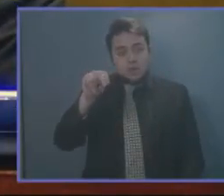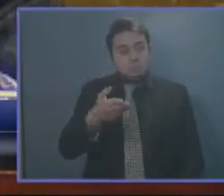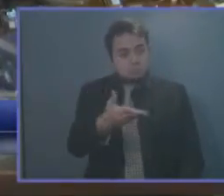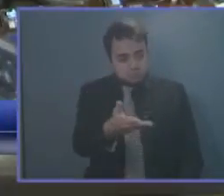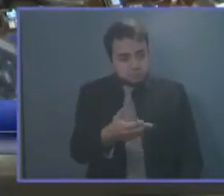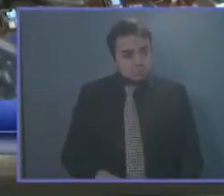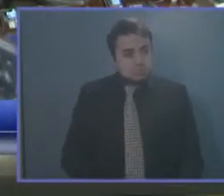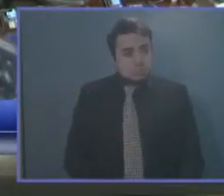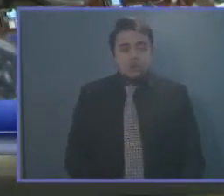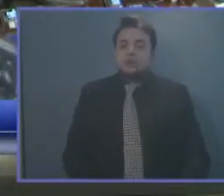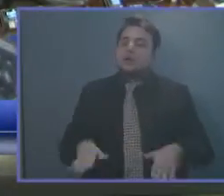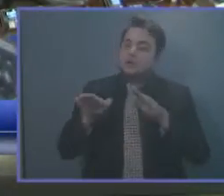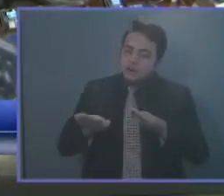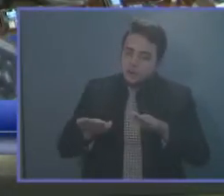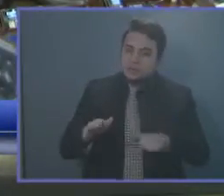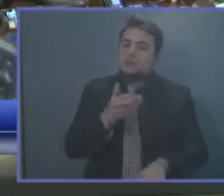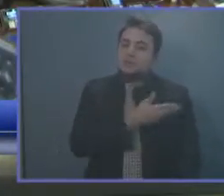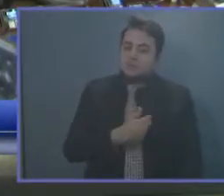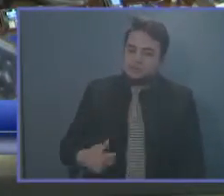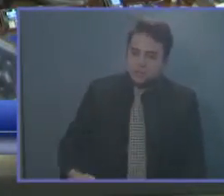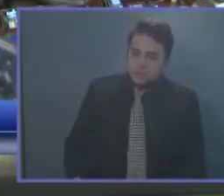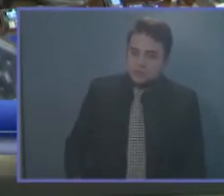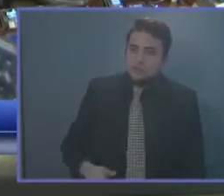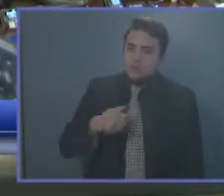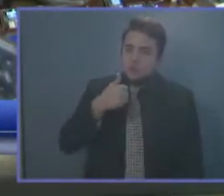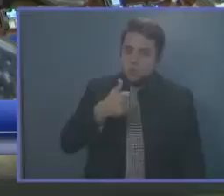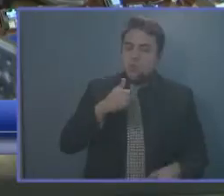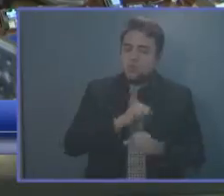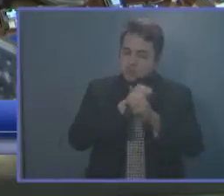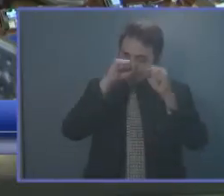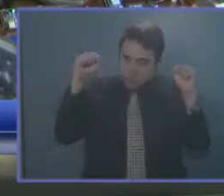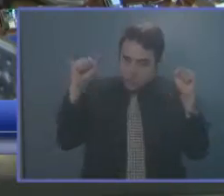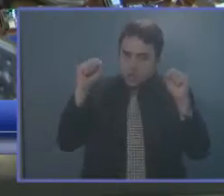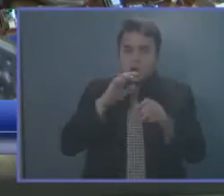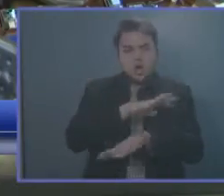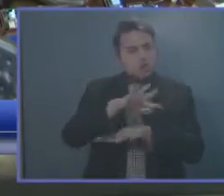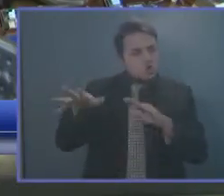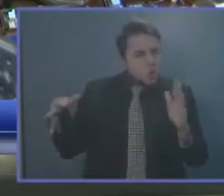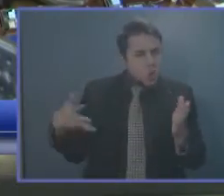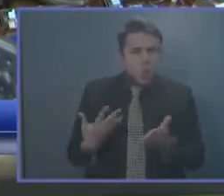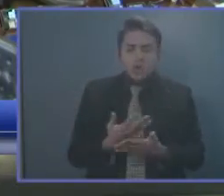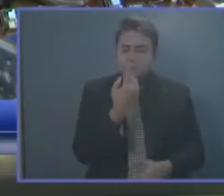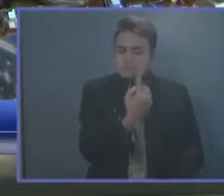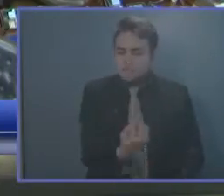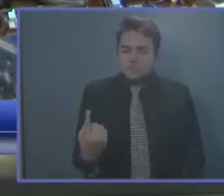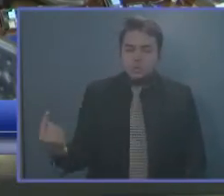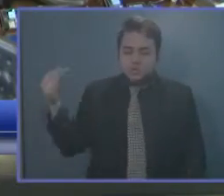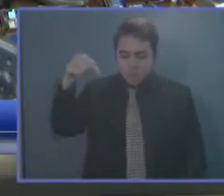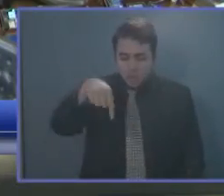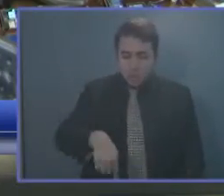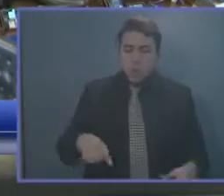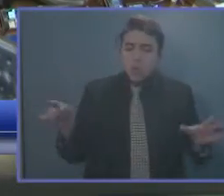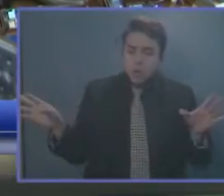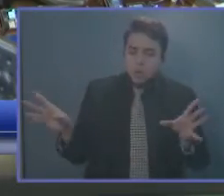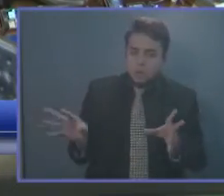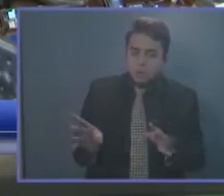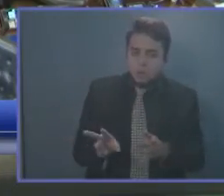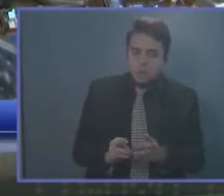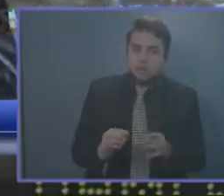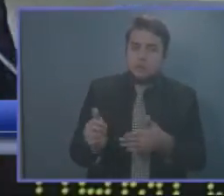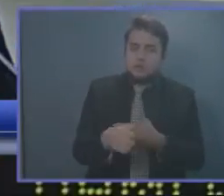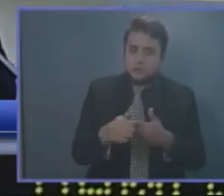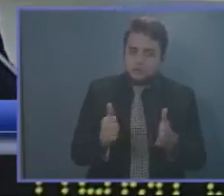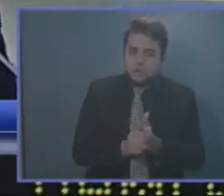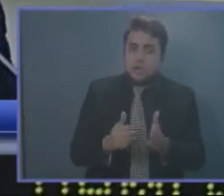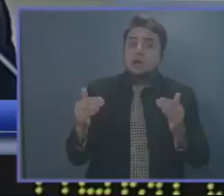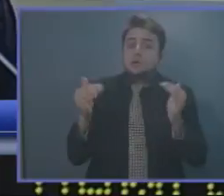Gracias, presidente. Buenos días a todas las personas que están en este pleno y a todas las